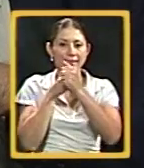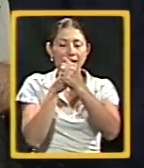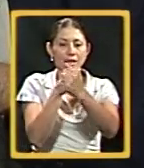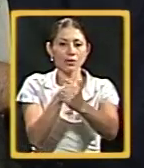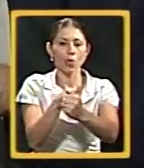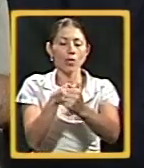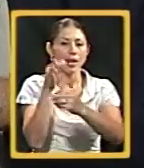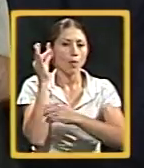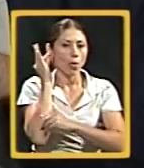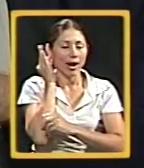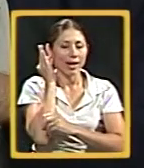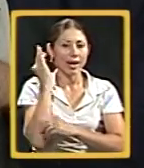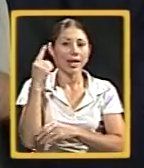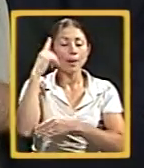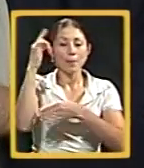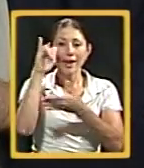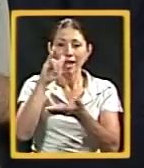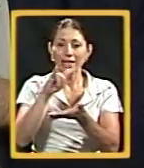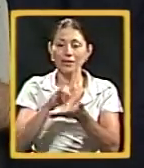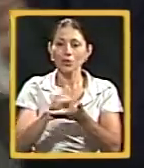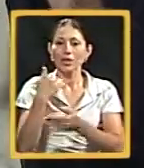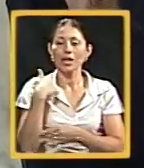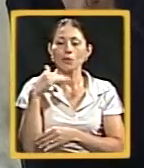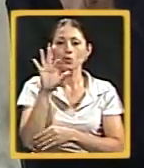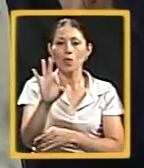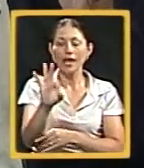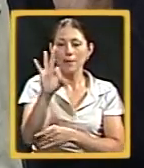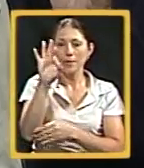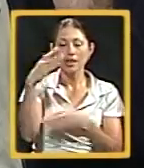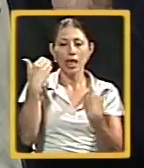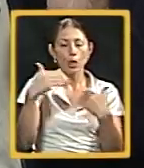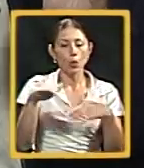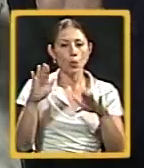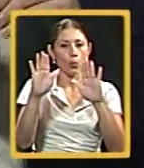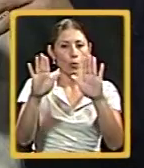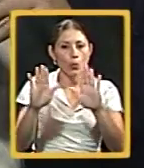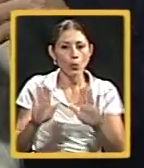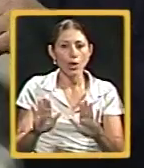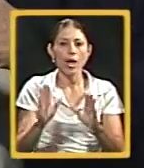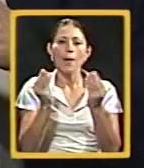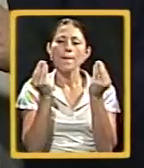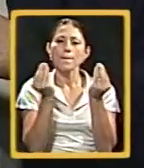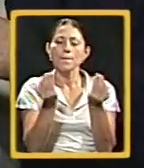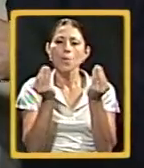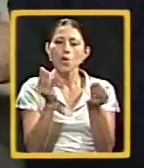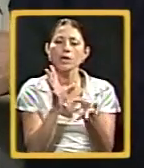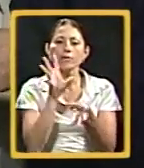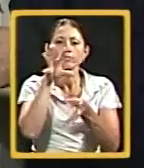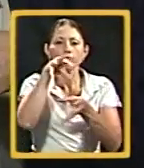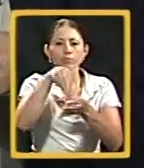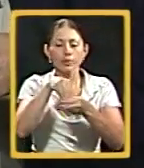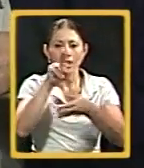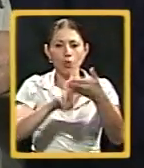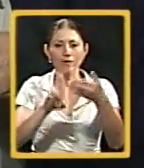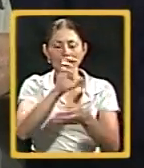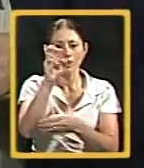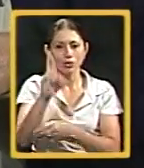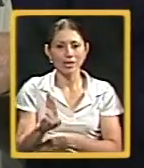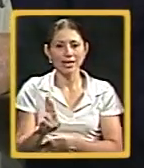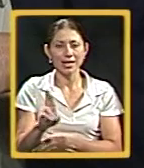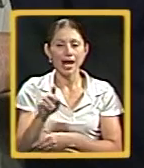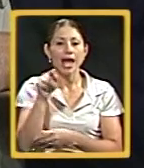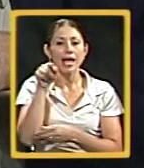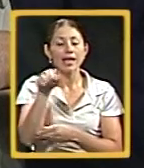para hacerlo tenemos una invitada de lujo y muy universitaria, muy de la Universidad de Costa Rica. Tenemos